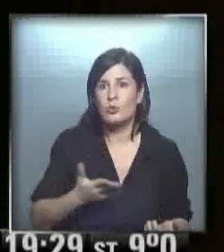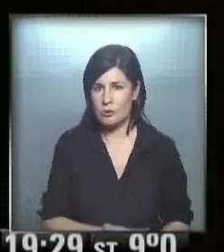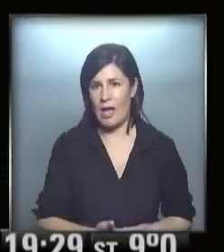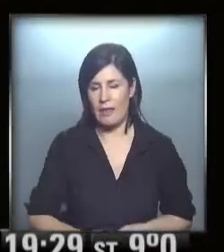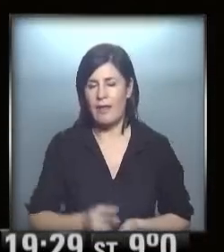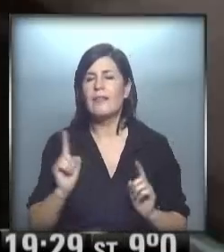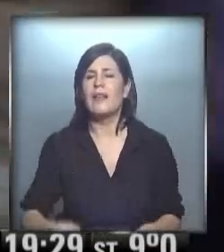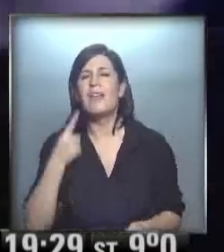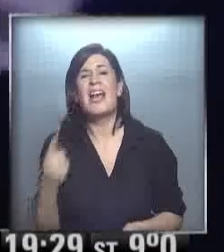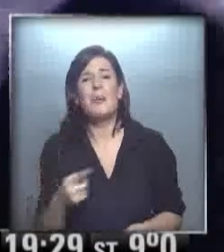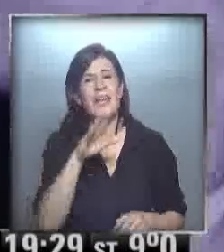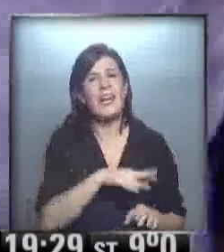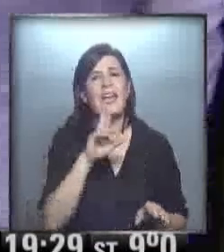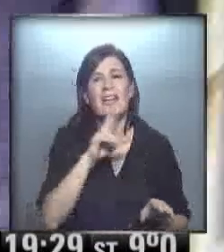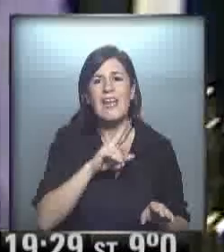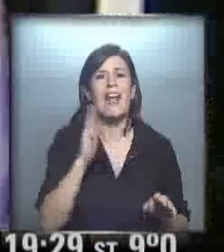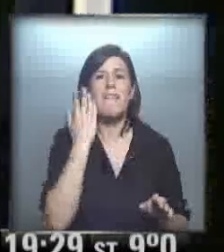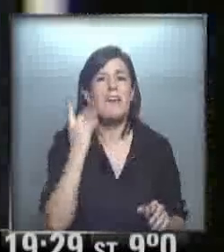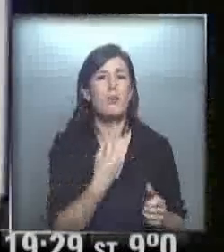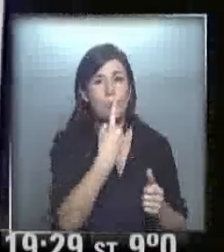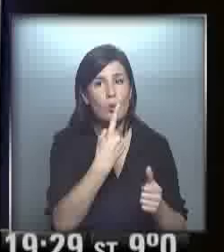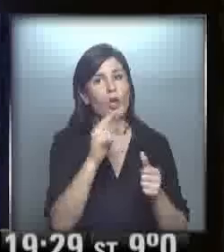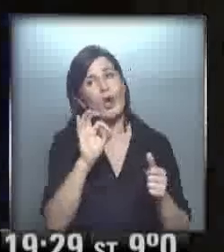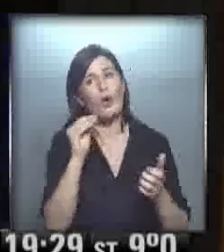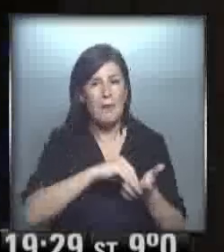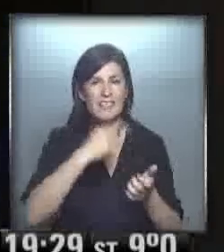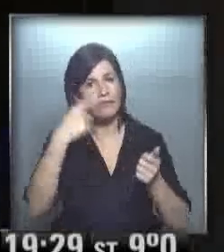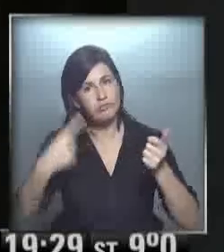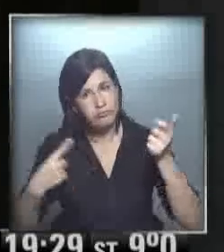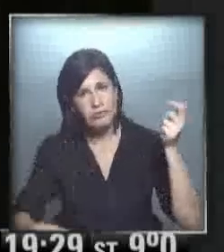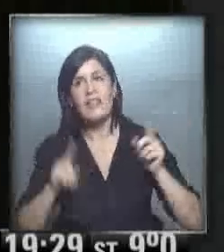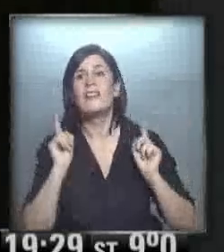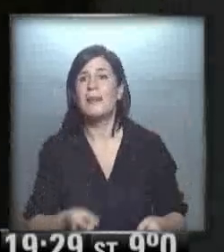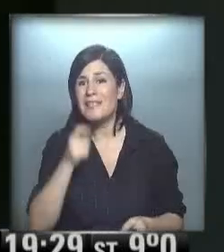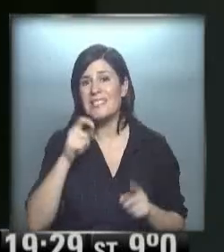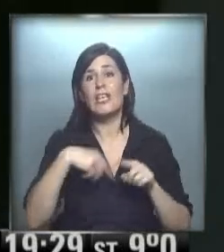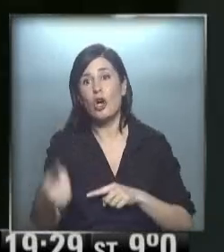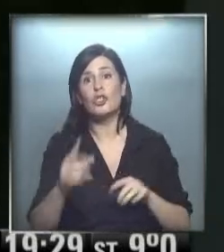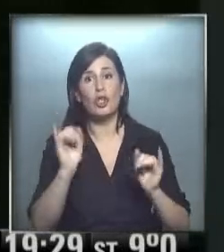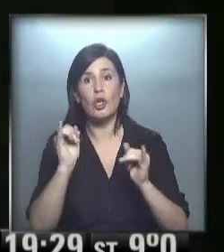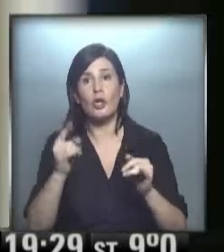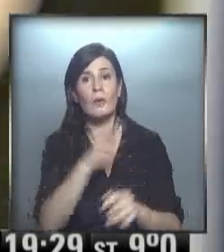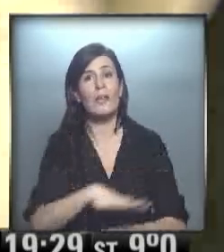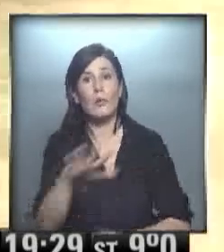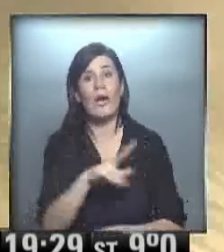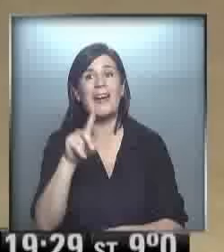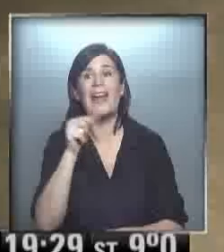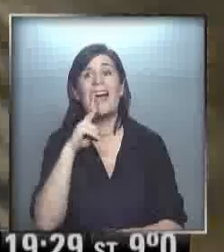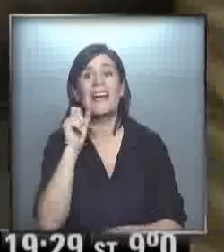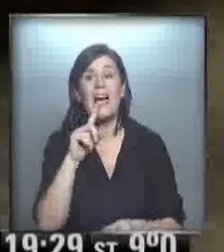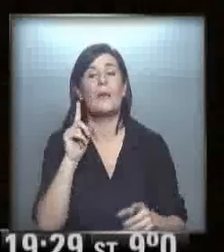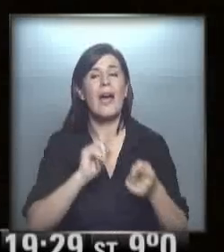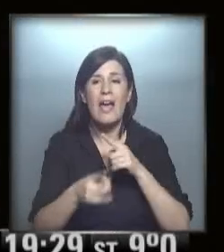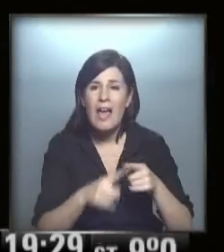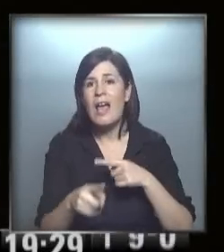nena tenía una o más cuentas de Facebook y confirmar si mantenía una relación sentimental con otro joven de la Villa La Cava, a la cual sus